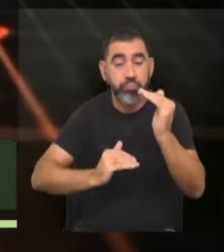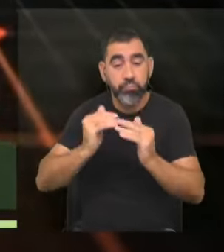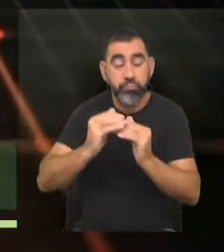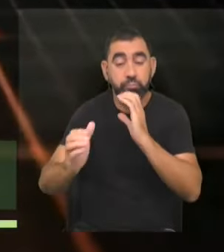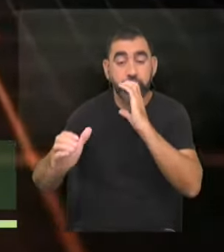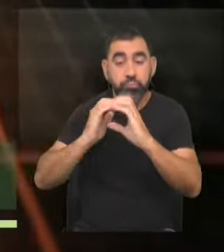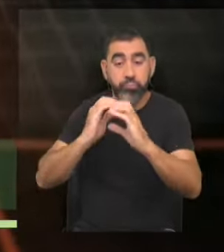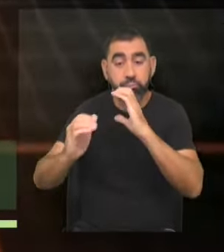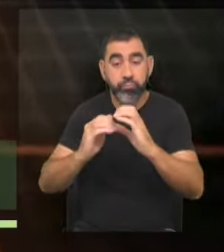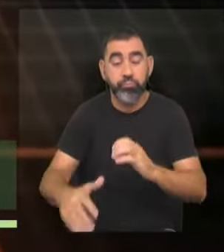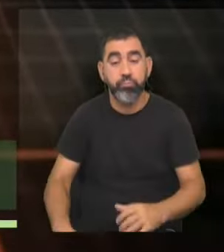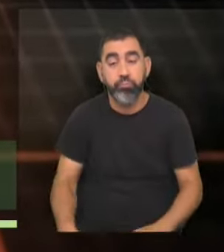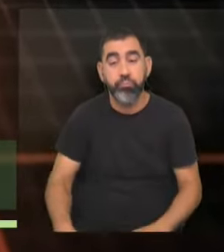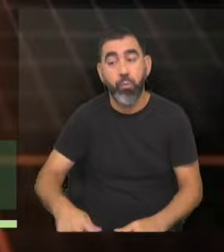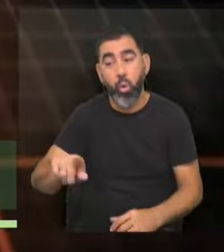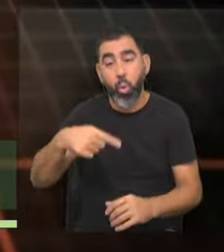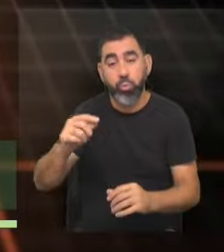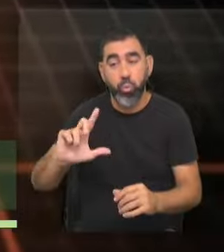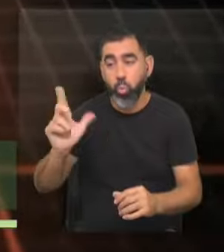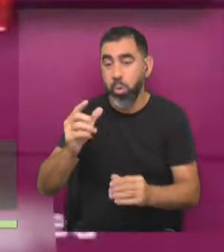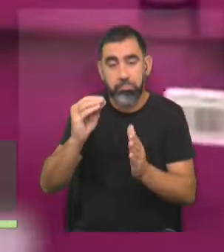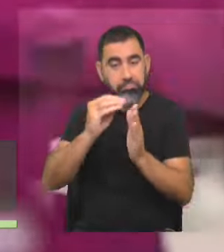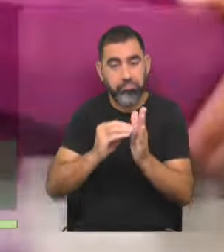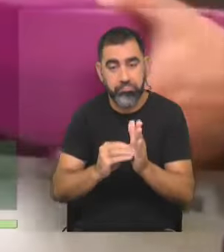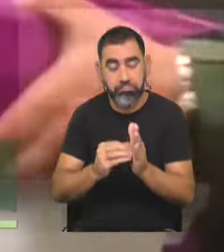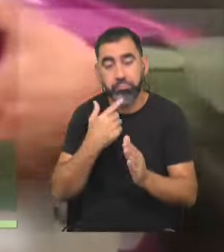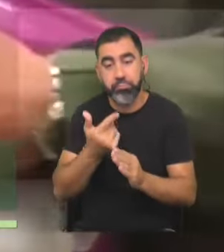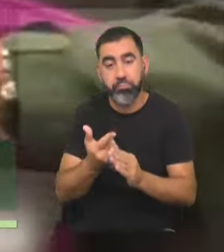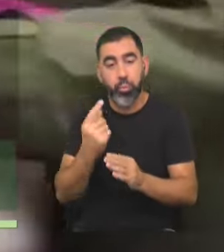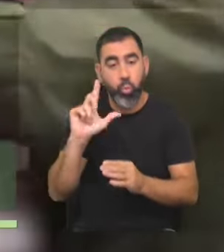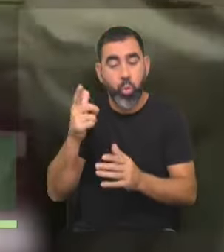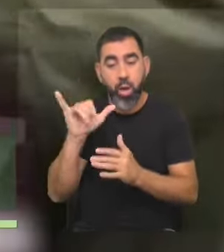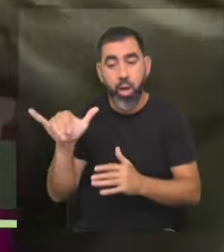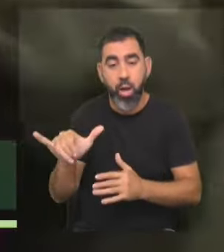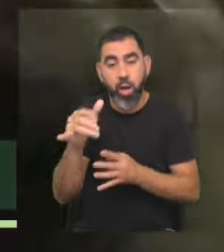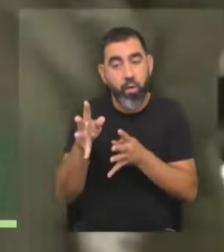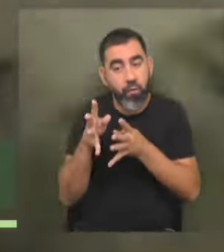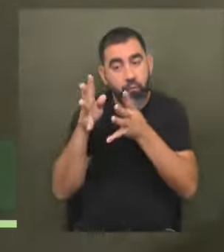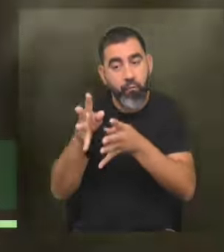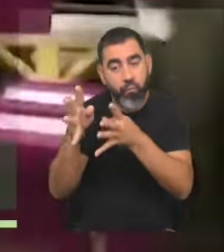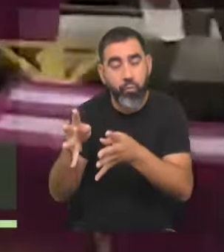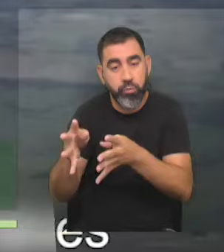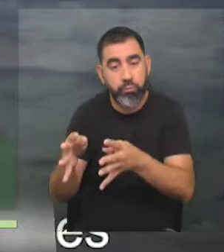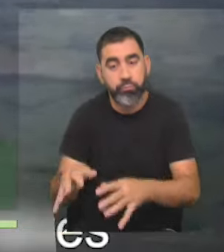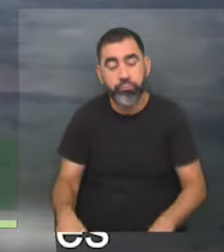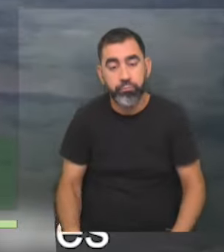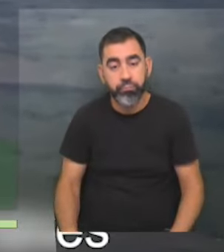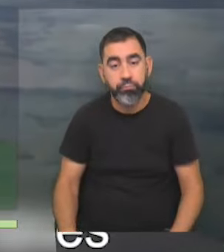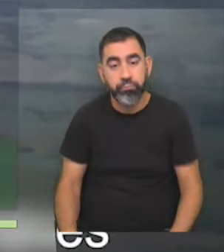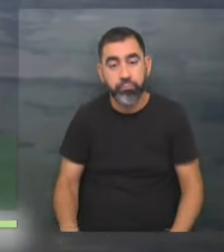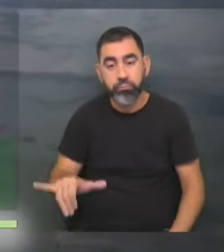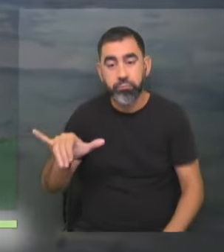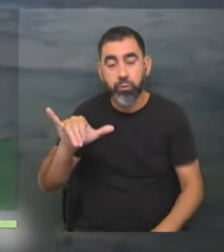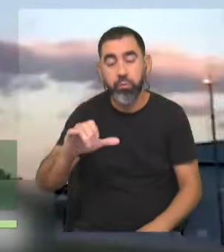comunicaciones en otros directamente no tiene registro por ejemplo carece de aviones de combate de cuarta y quinta generación aviones